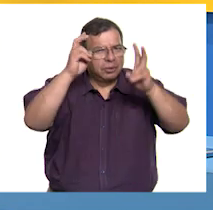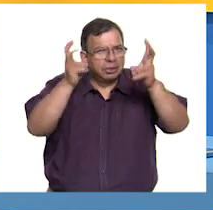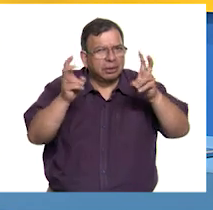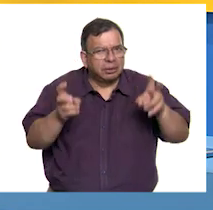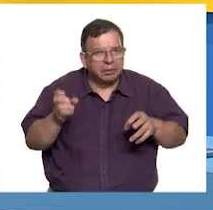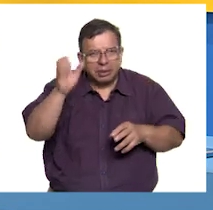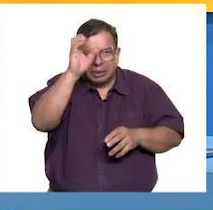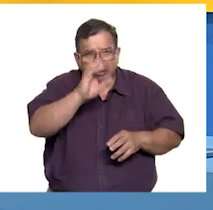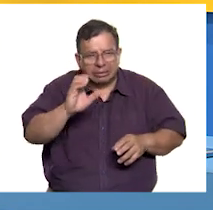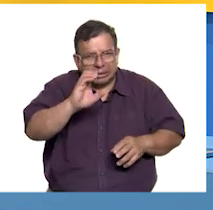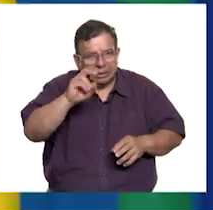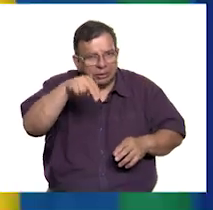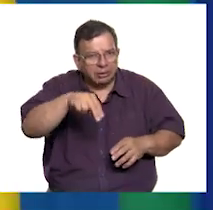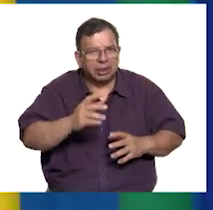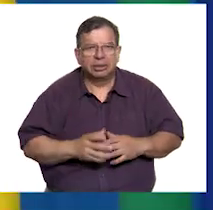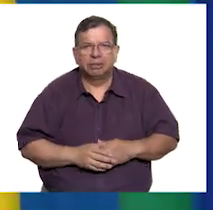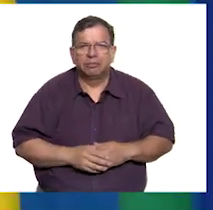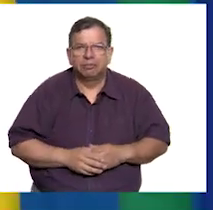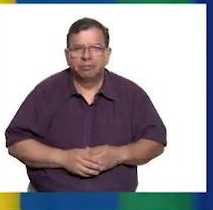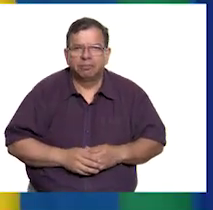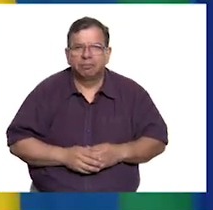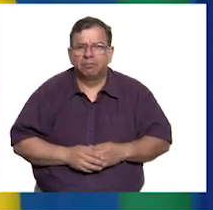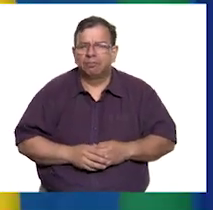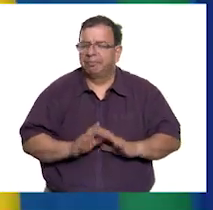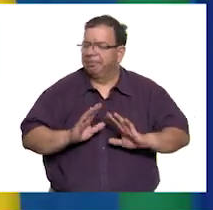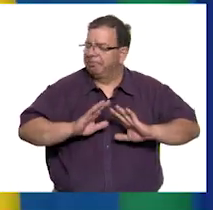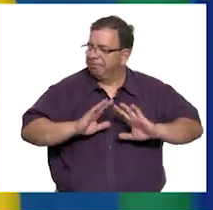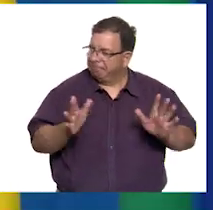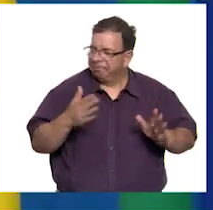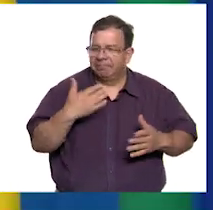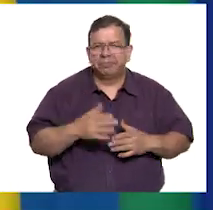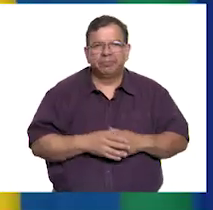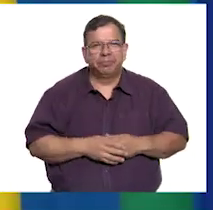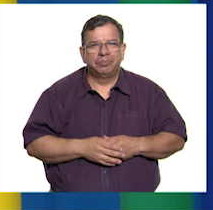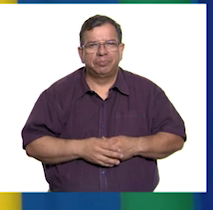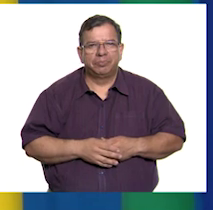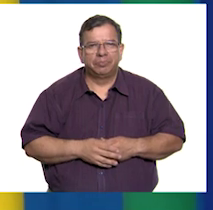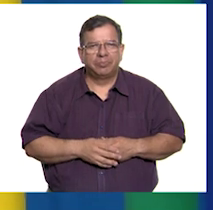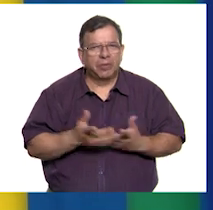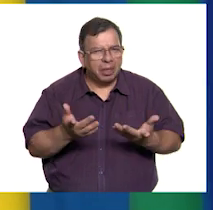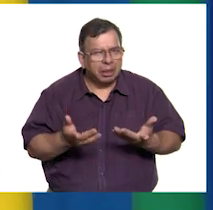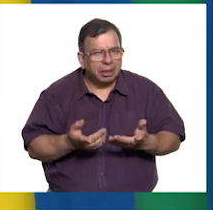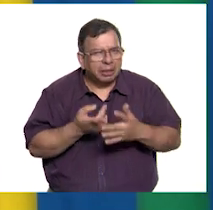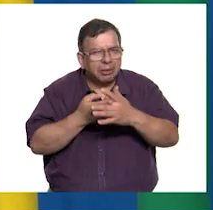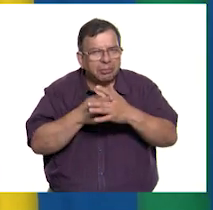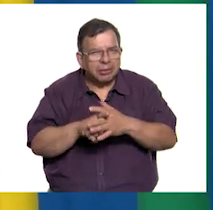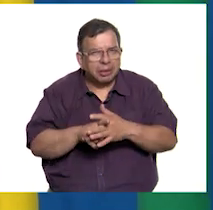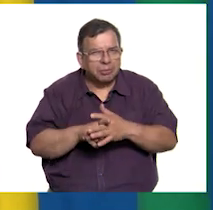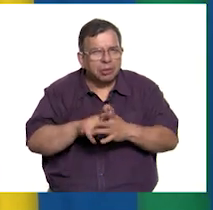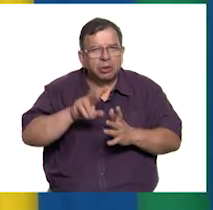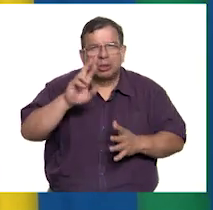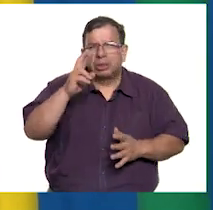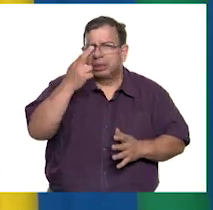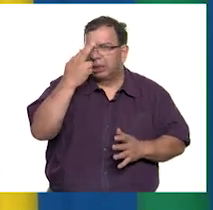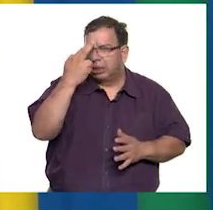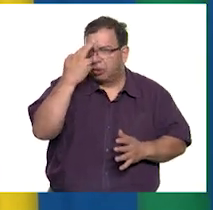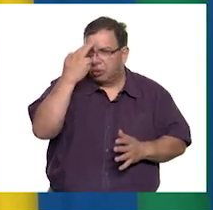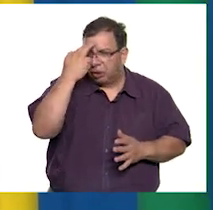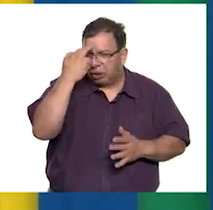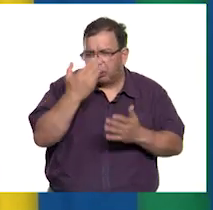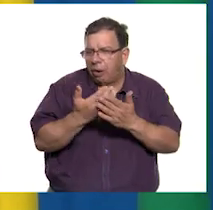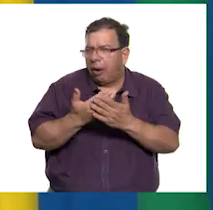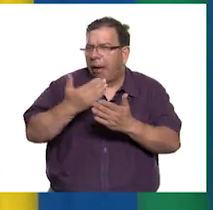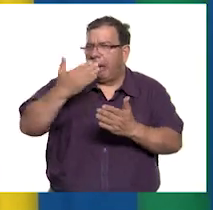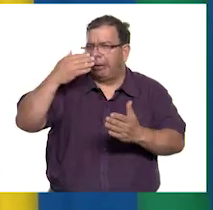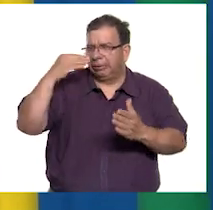las ciencias naturales. Ay, pues entonces no se diga más. Pero, ¿qué les parece si comenzamos recordando un poco de lo que vimos